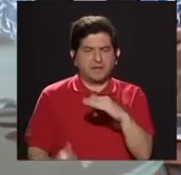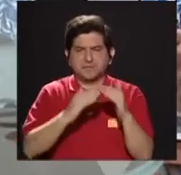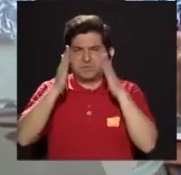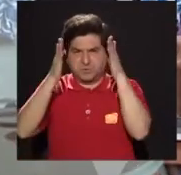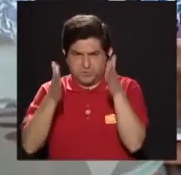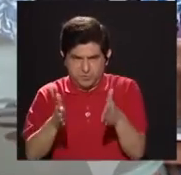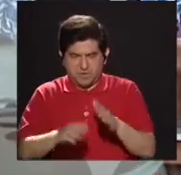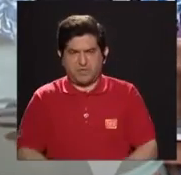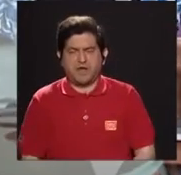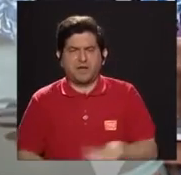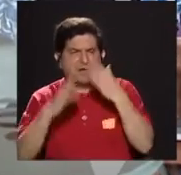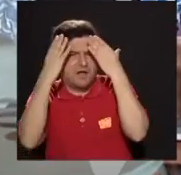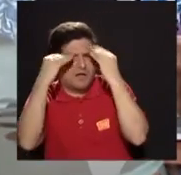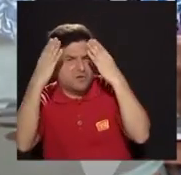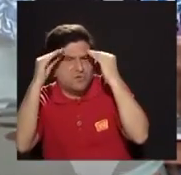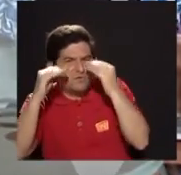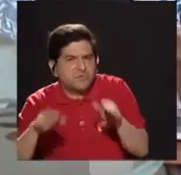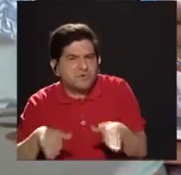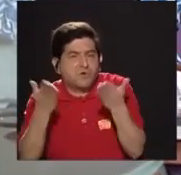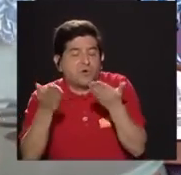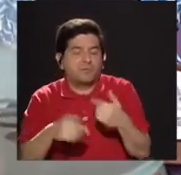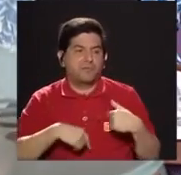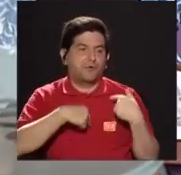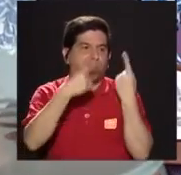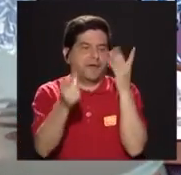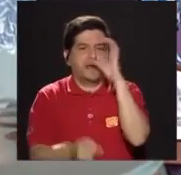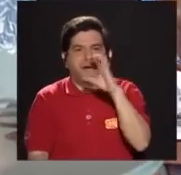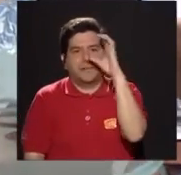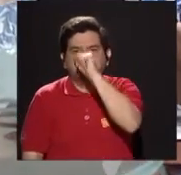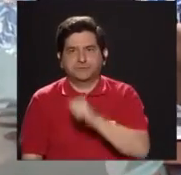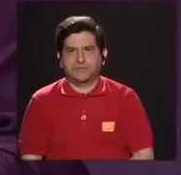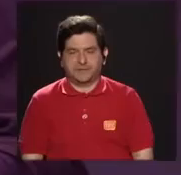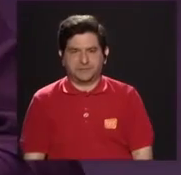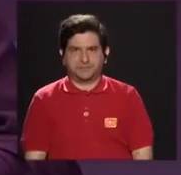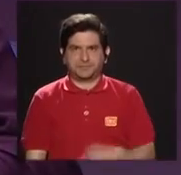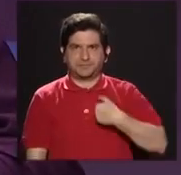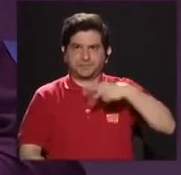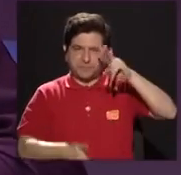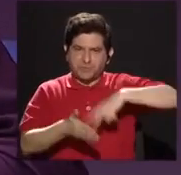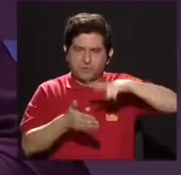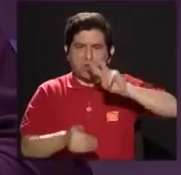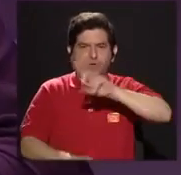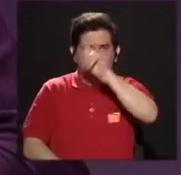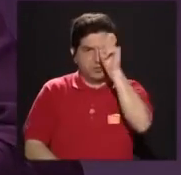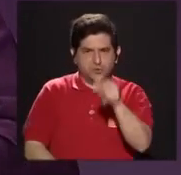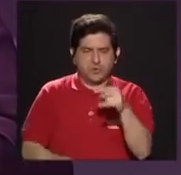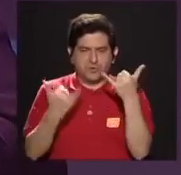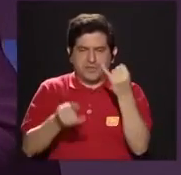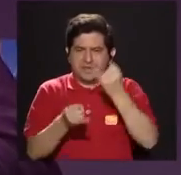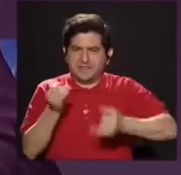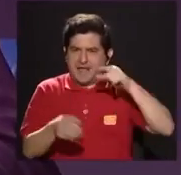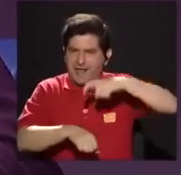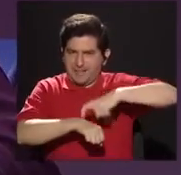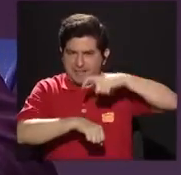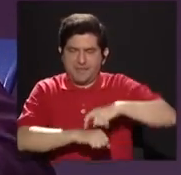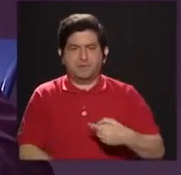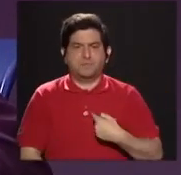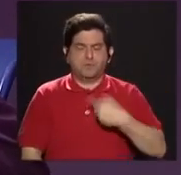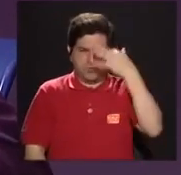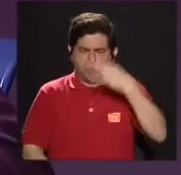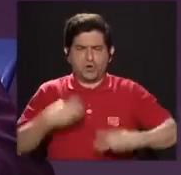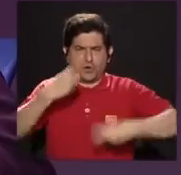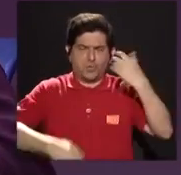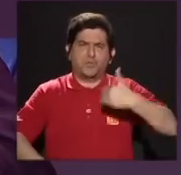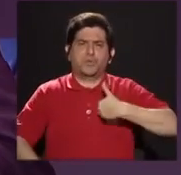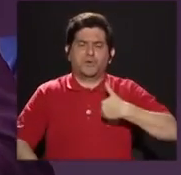ciudadano, para que se informe, tiene que salir a buscar la información. Vean, voy a leer parte de preguntas porque ya sí. Se nos acaba el tiempo. Dice, para mí el mayor